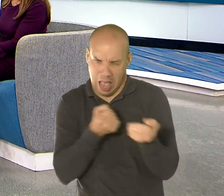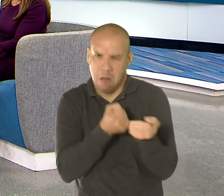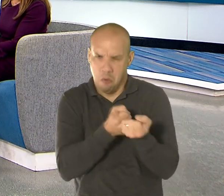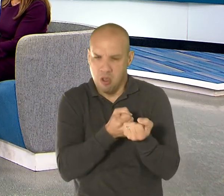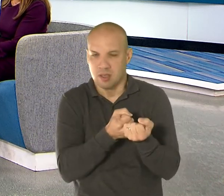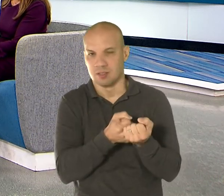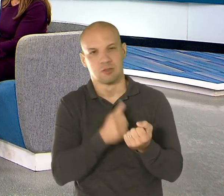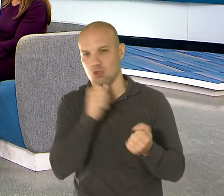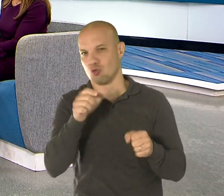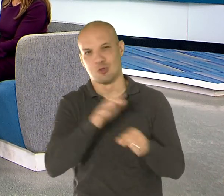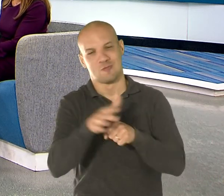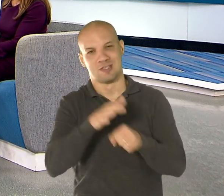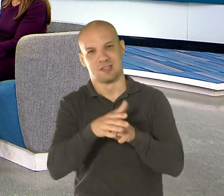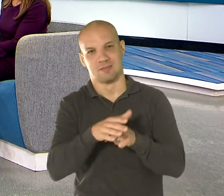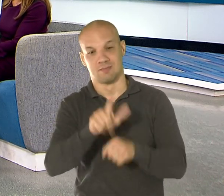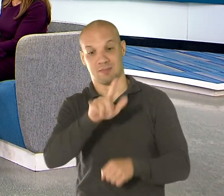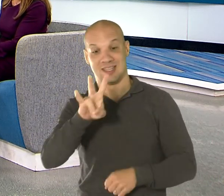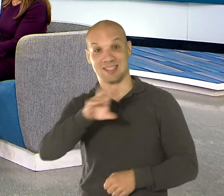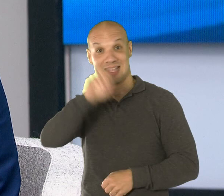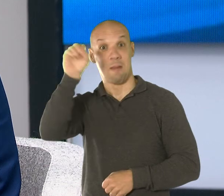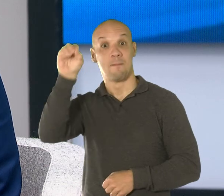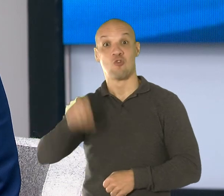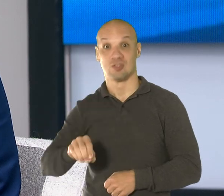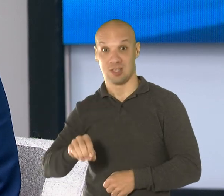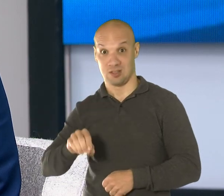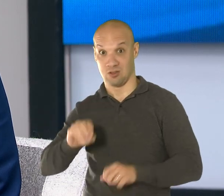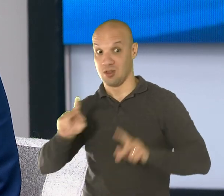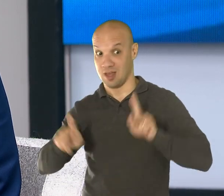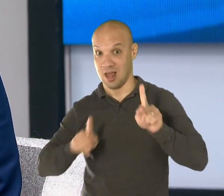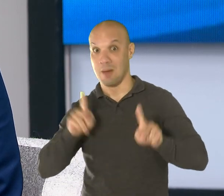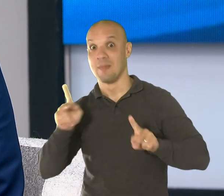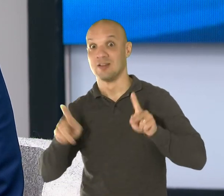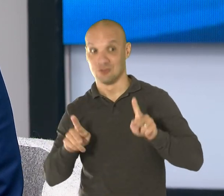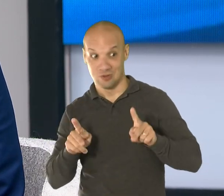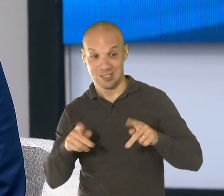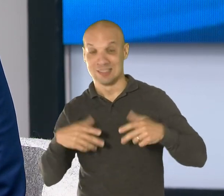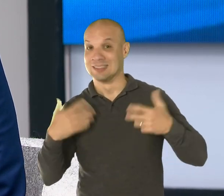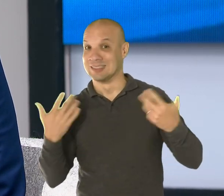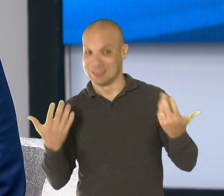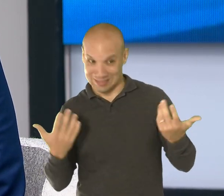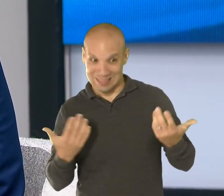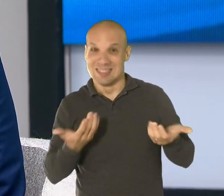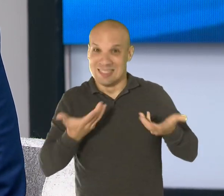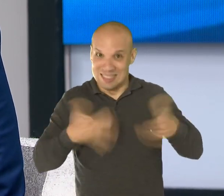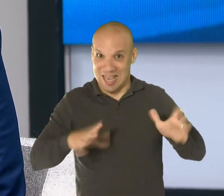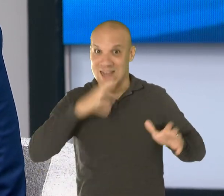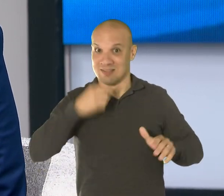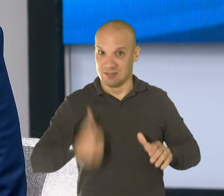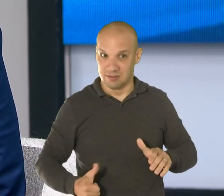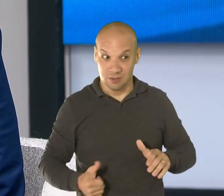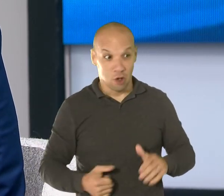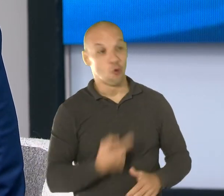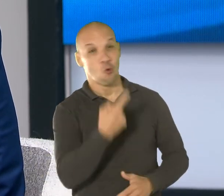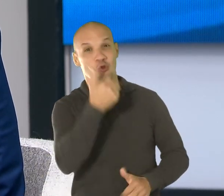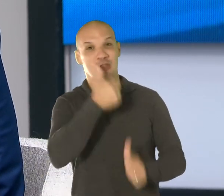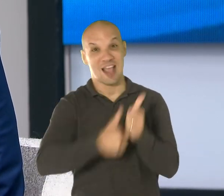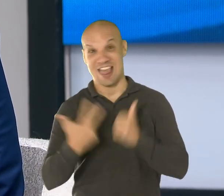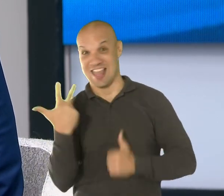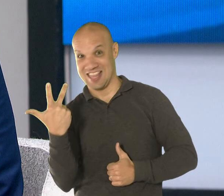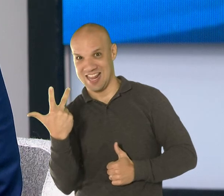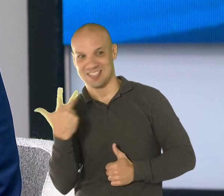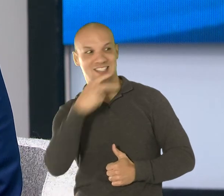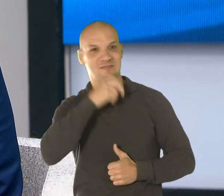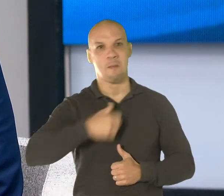el 27% de la población ya son adultos mayores. Eso es casi 1 de cada 3 ciudadanos. Eso es correcto. Y una estructura de población